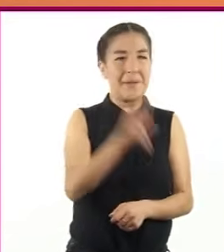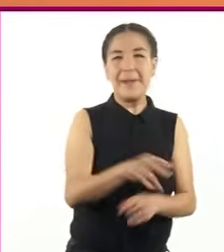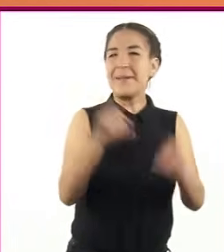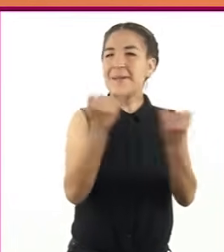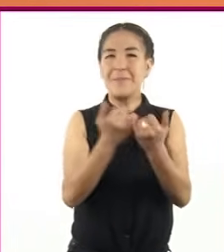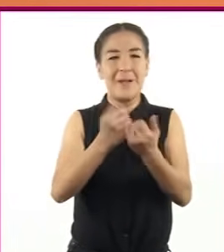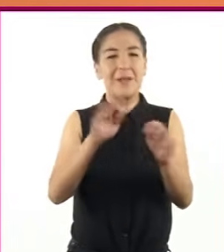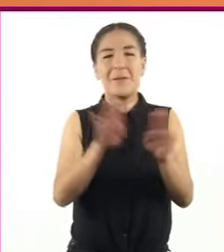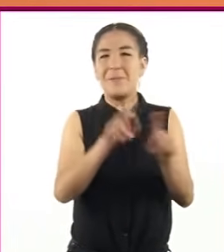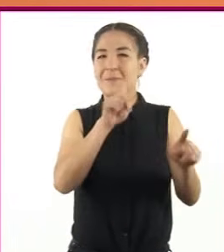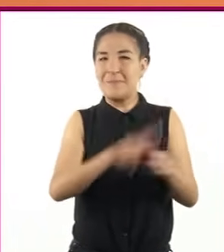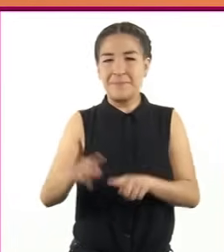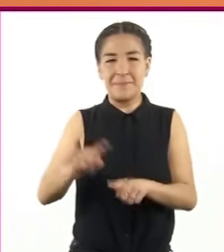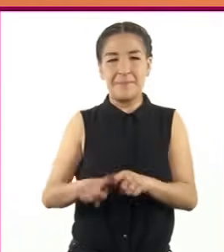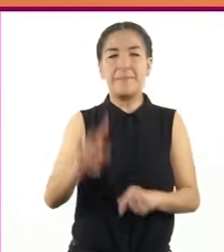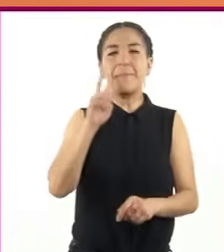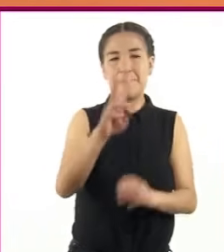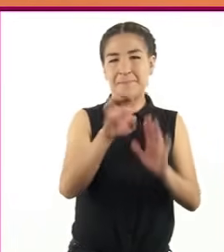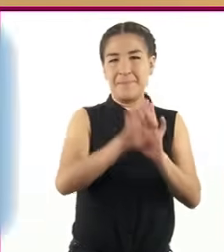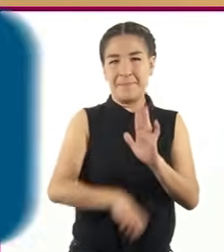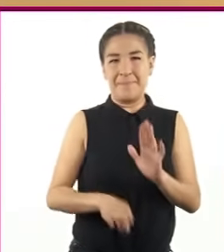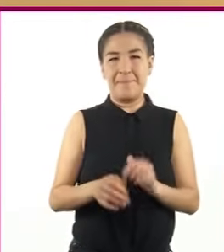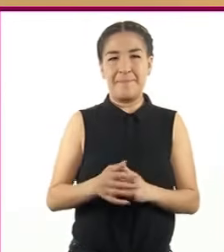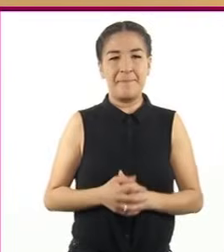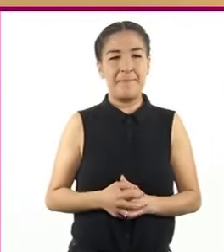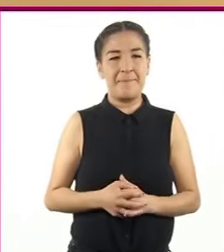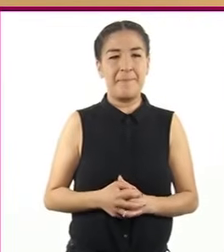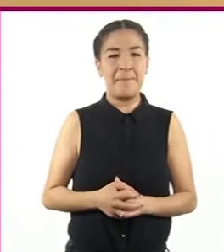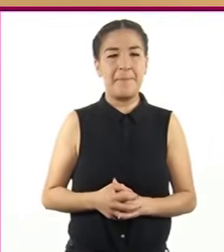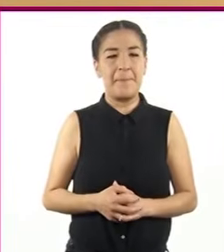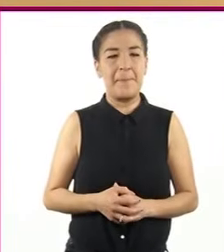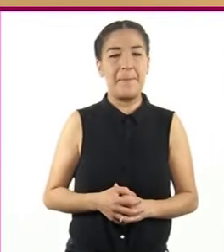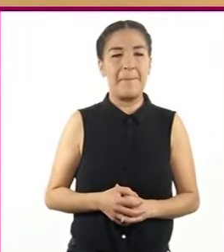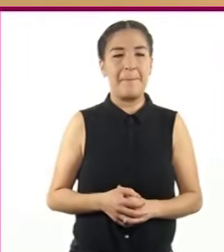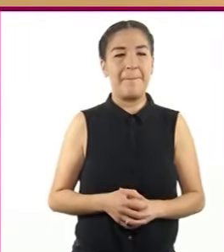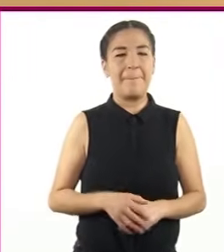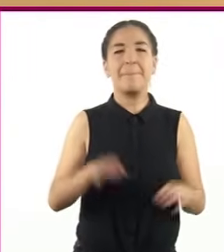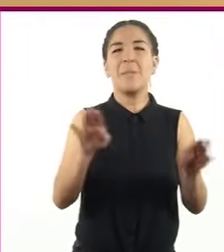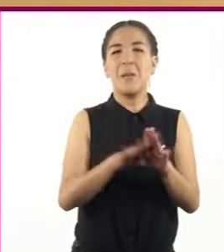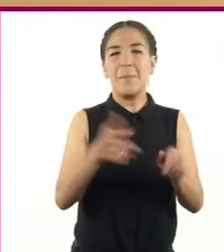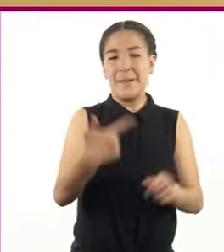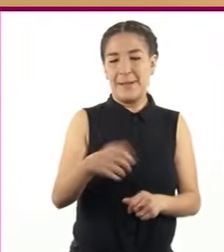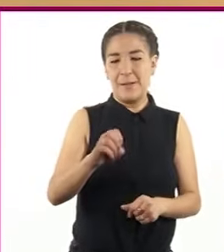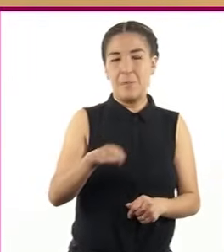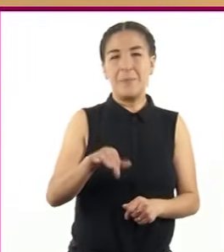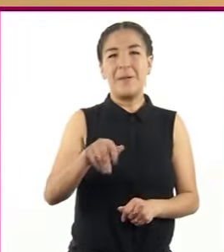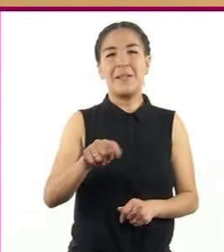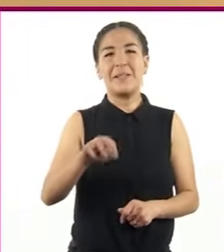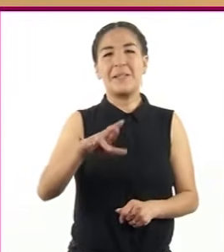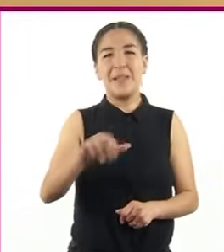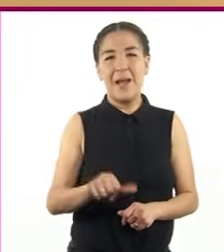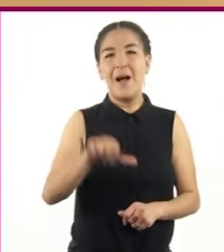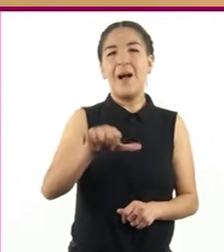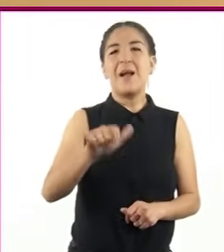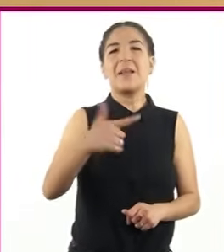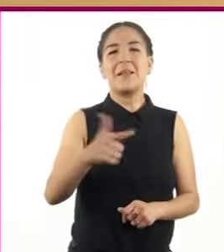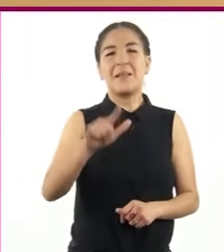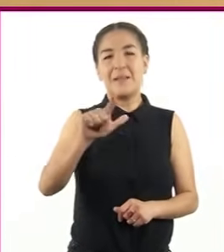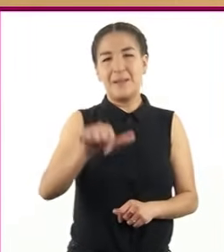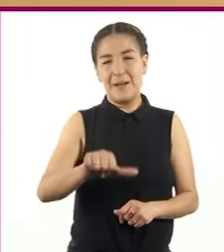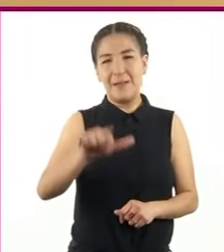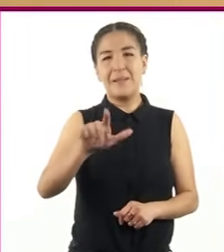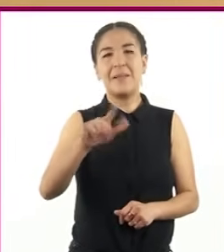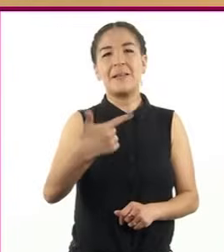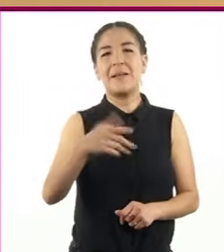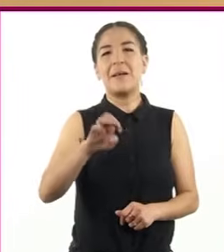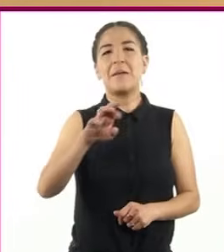situación. Veamos algunos ejemplos. La geometría y el álgebra se relacionan de manera directa, sobre todo